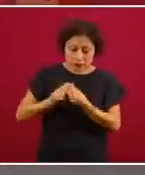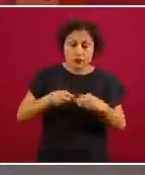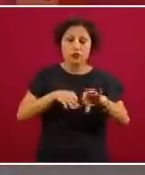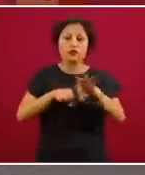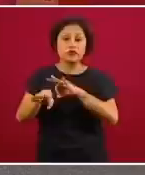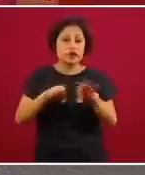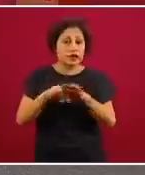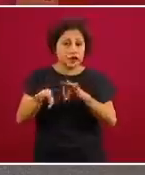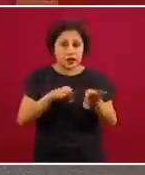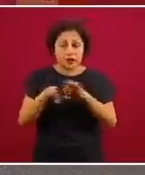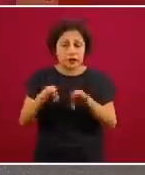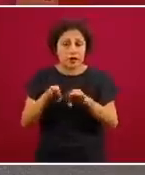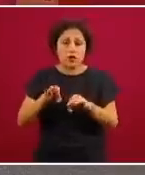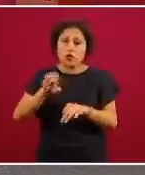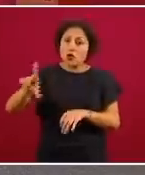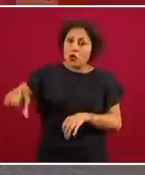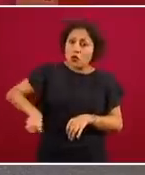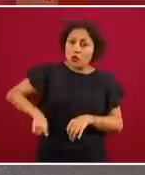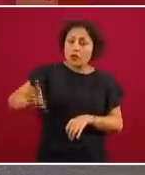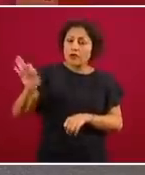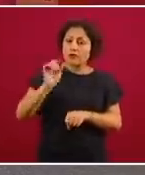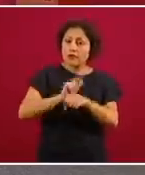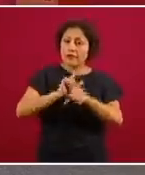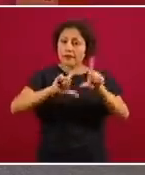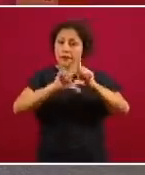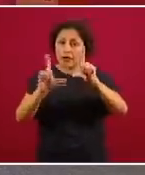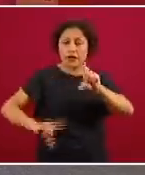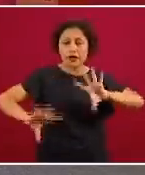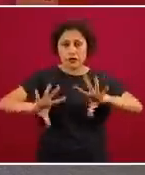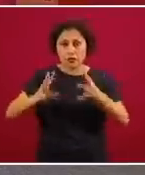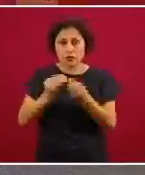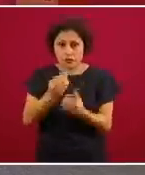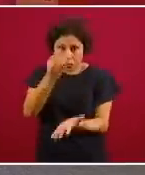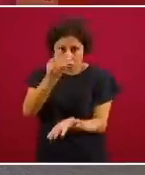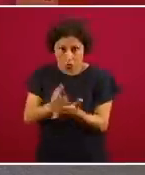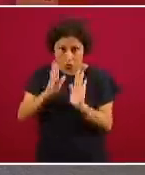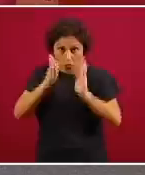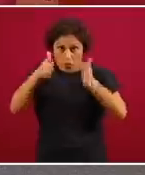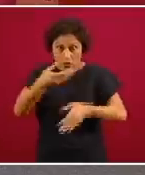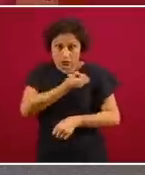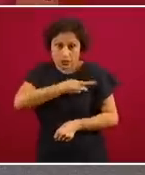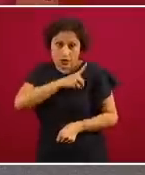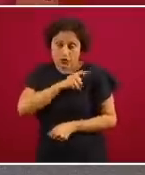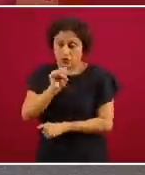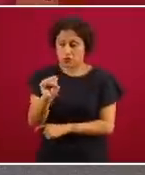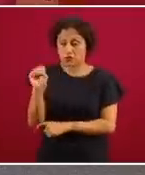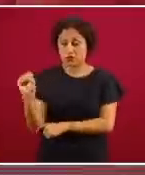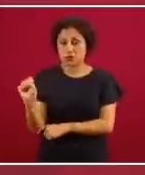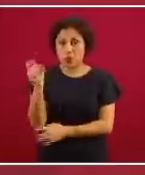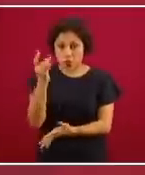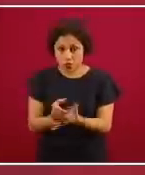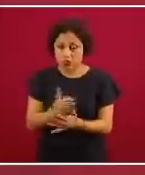en principio, todo el gobierno federal, no solamente la Secretaría de Salud o no solamente el sector, sino todo el gobierno